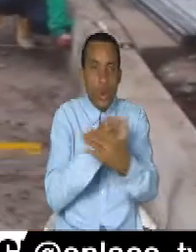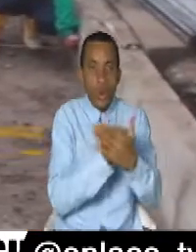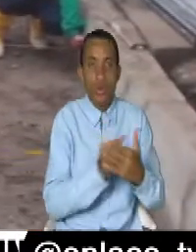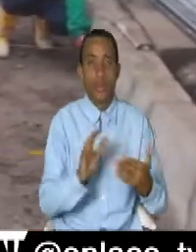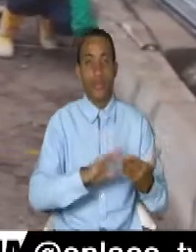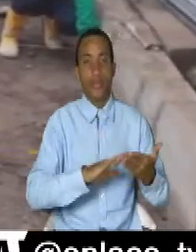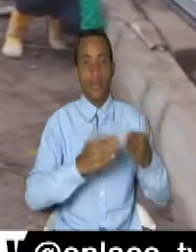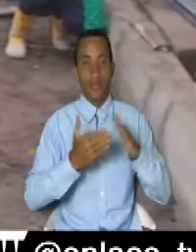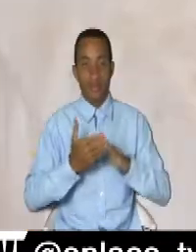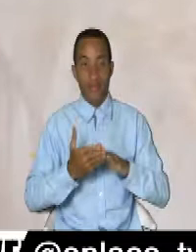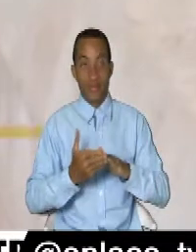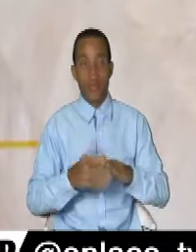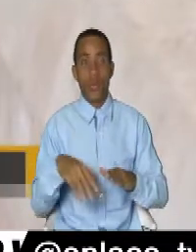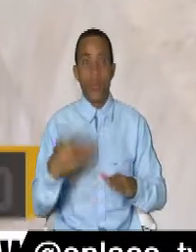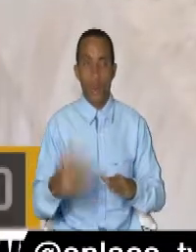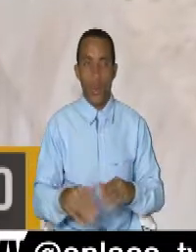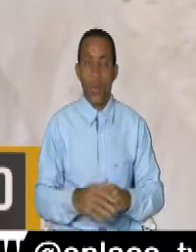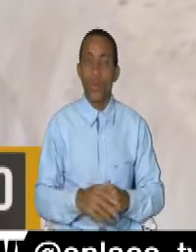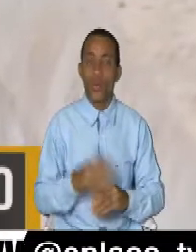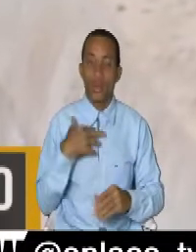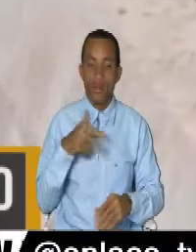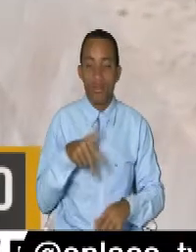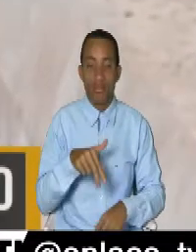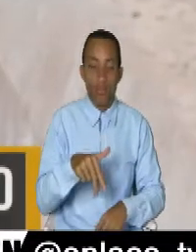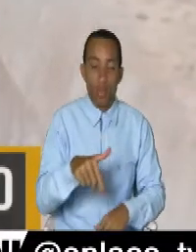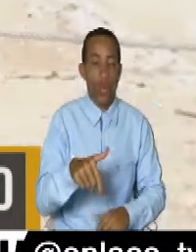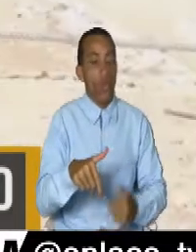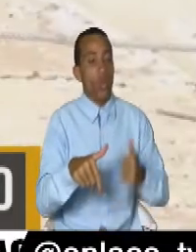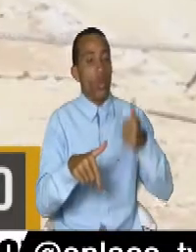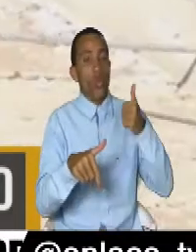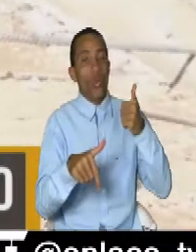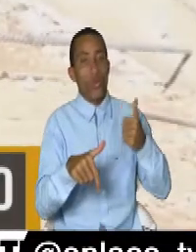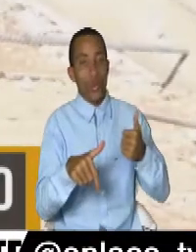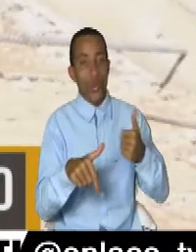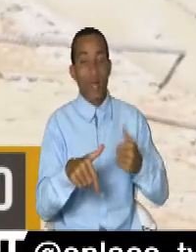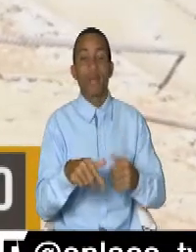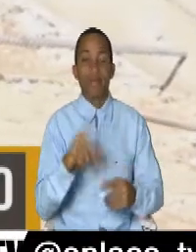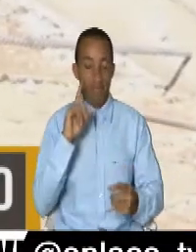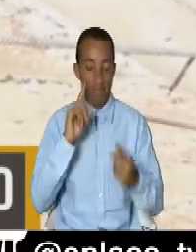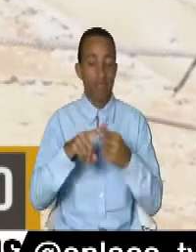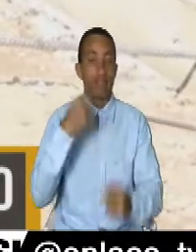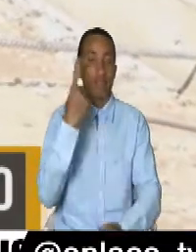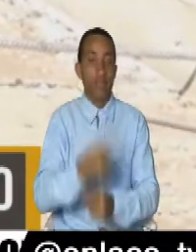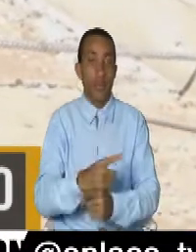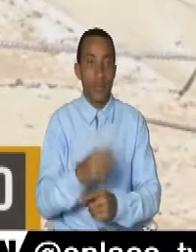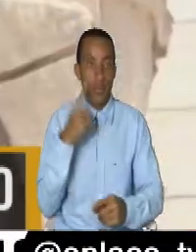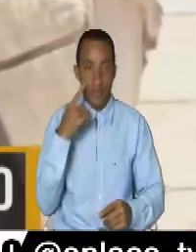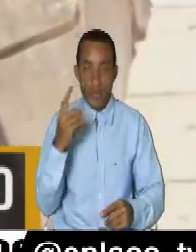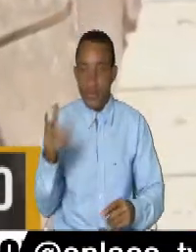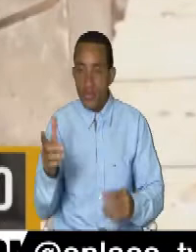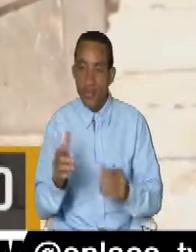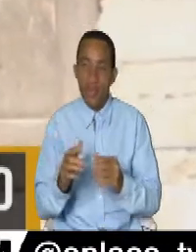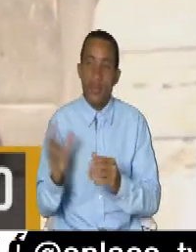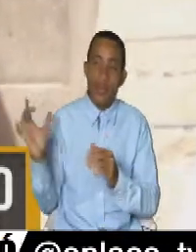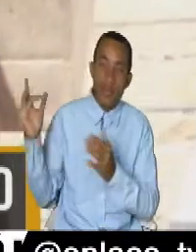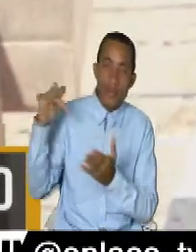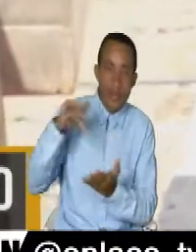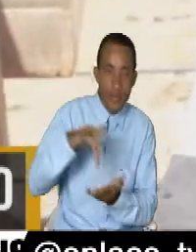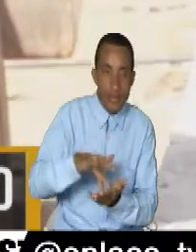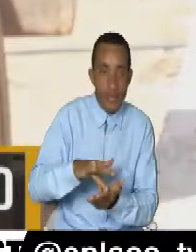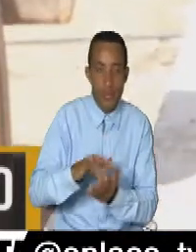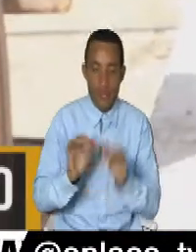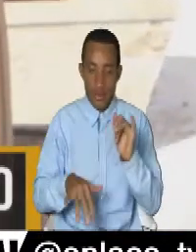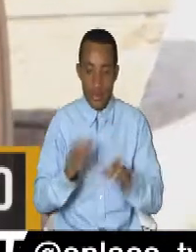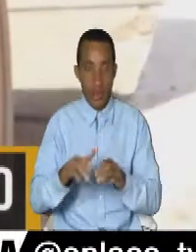ese sector ve cómo el sueño de caminar por vías dignas se hace realidad. La maquinaria de la Secretaría de Infraestructura llegó hasta esta zona